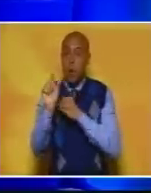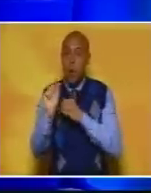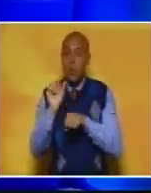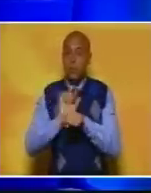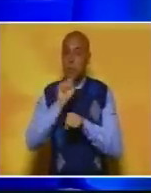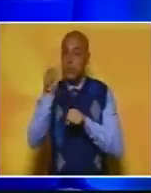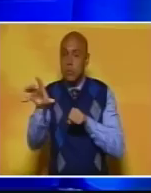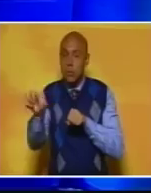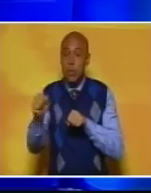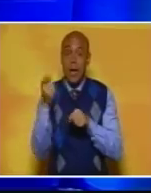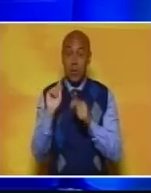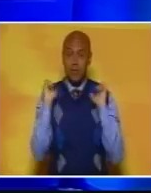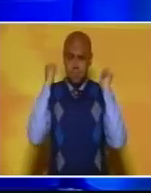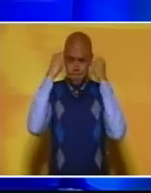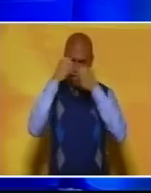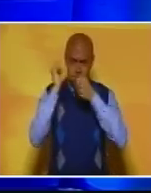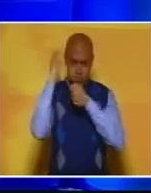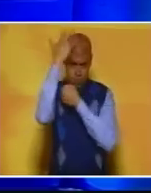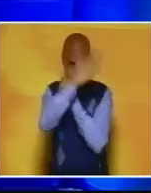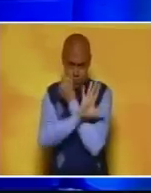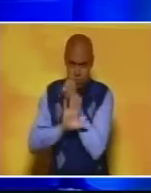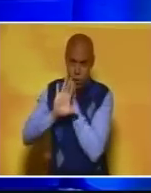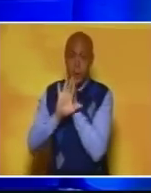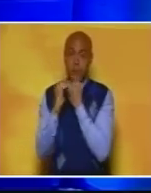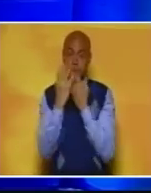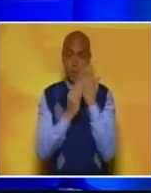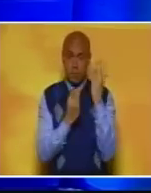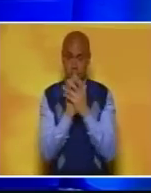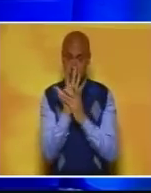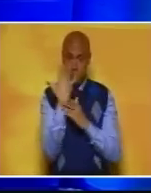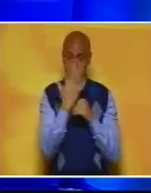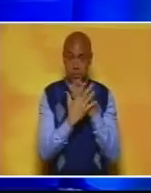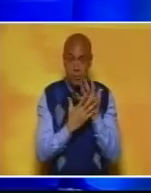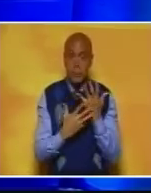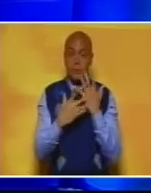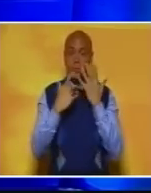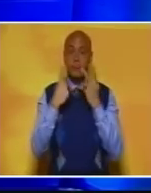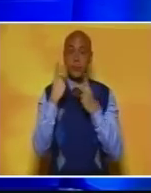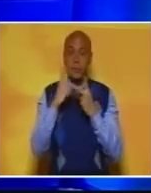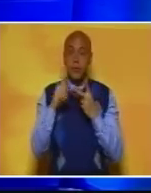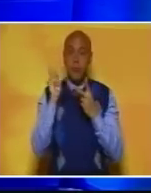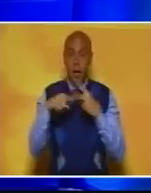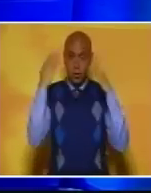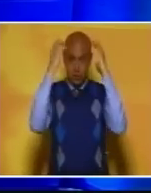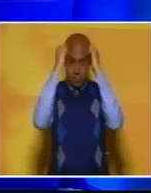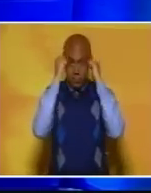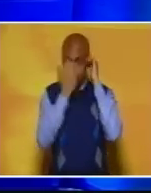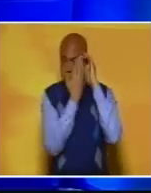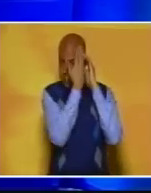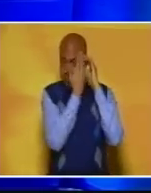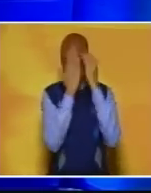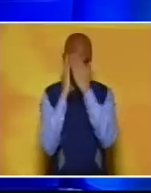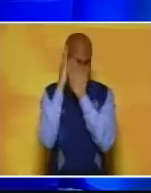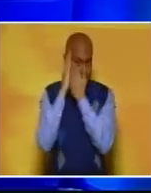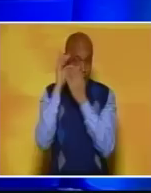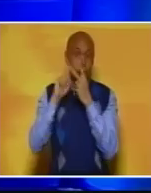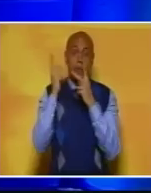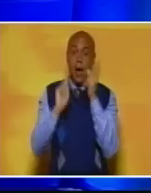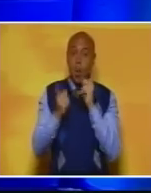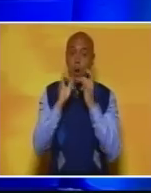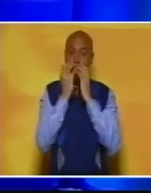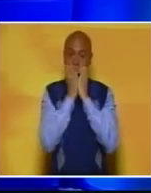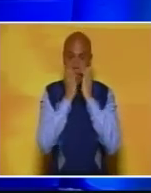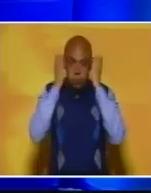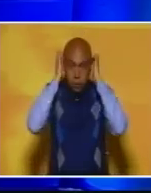hacen se envuelven en plástico protector, usan guantes, plásticos desechables, gorros de ducha, incluso ponchos de plástico